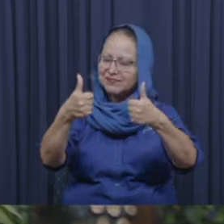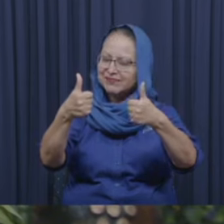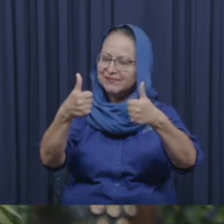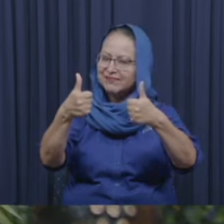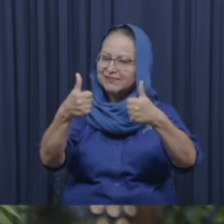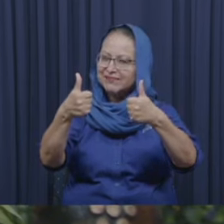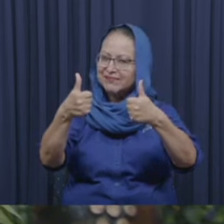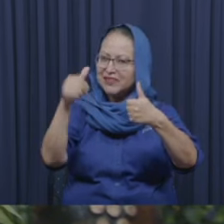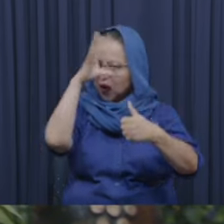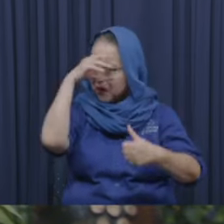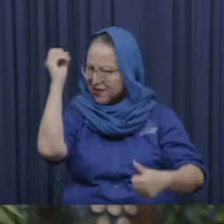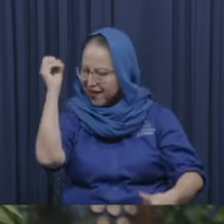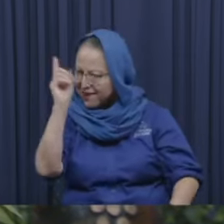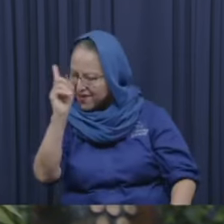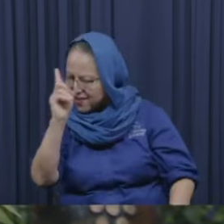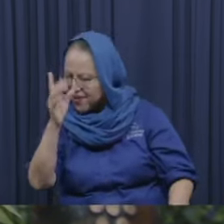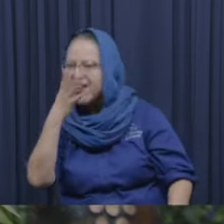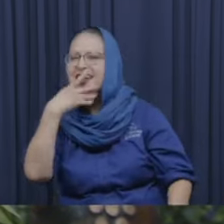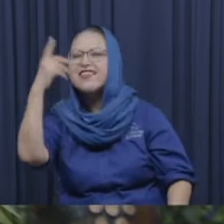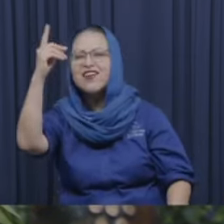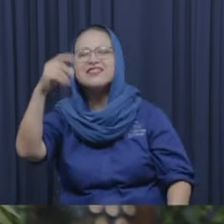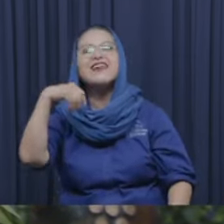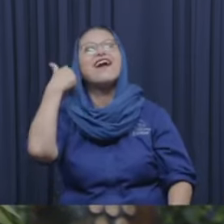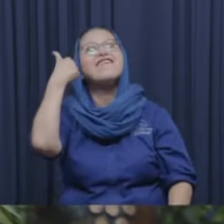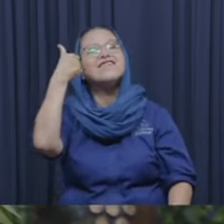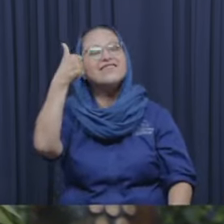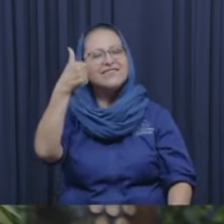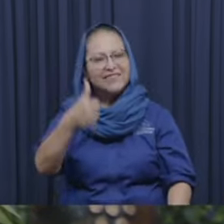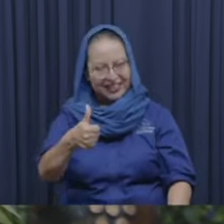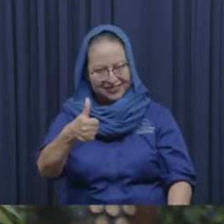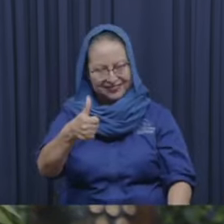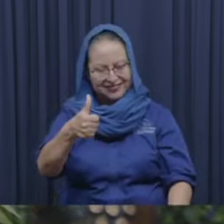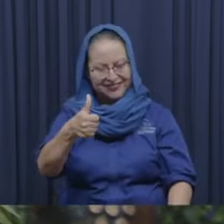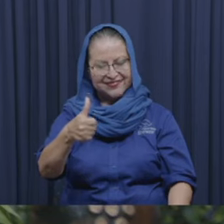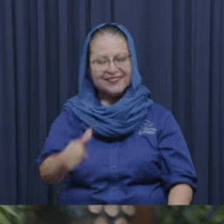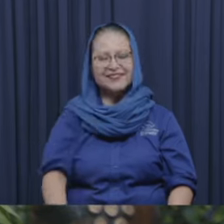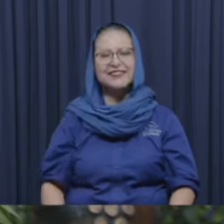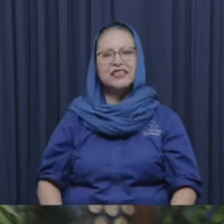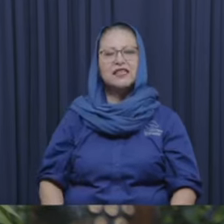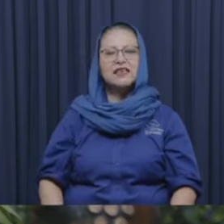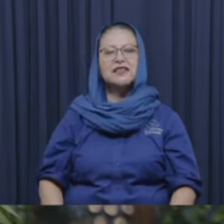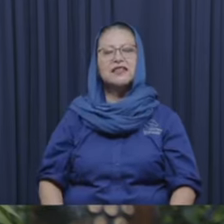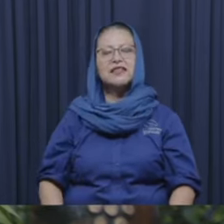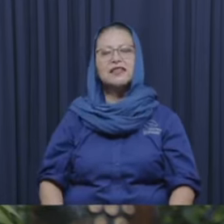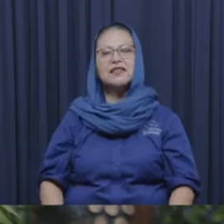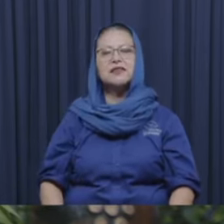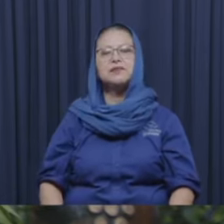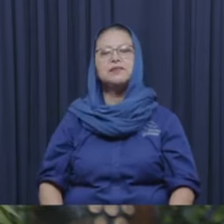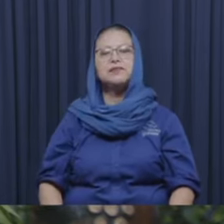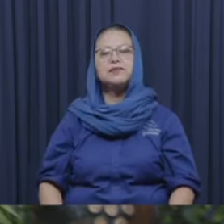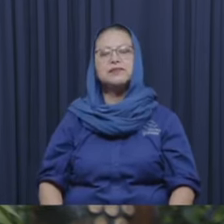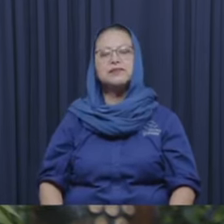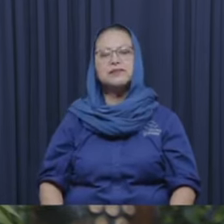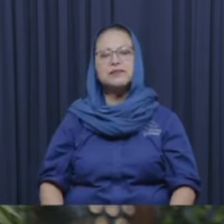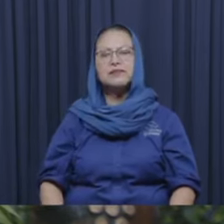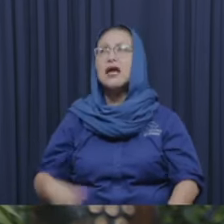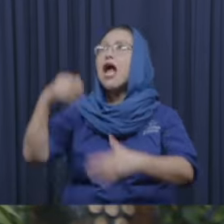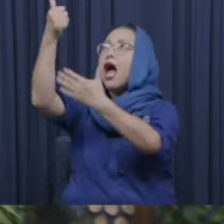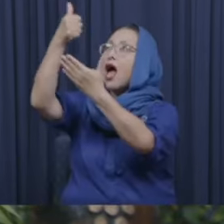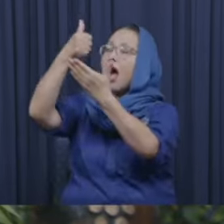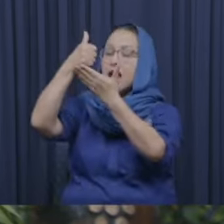bueno y por eso es que estamos acá porque él es bueno gracias a él verdad que nos